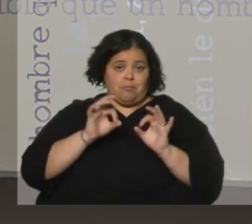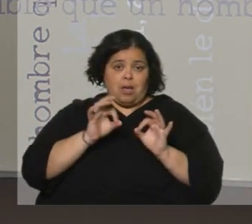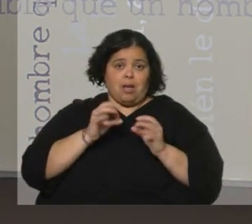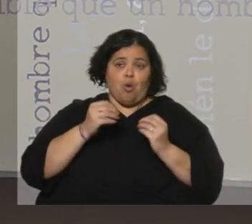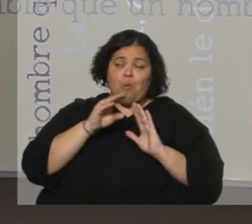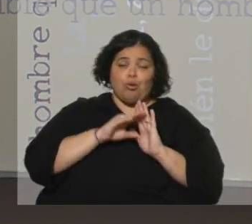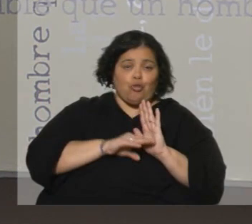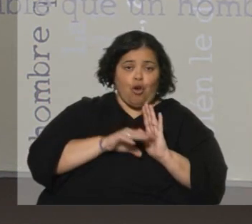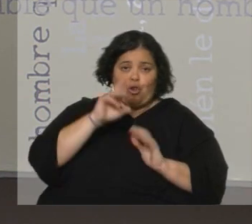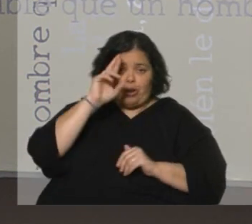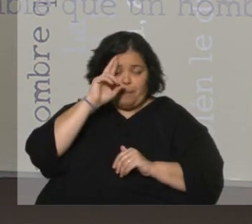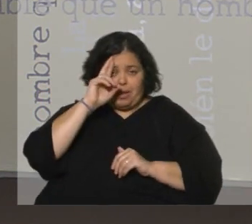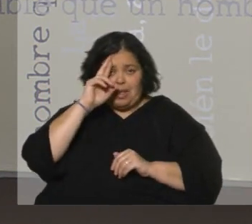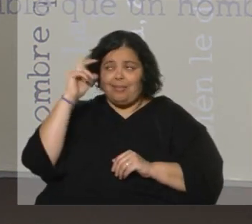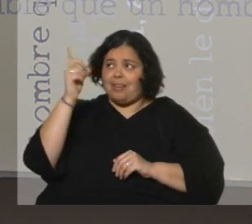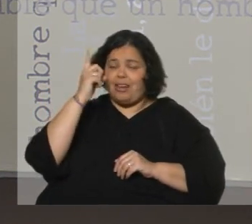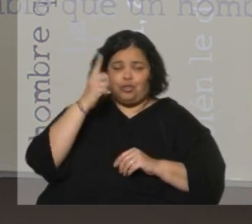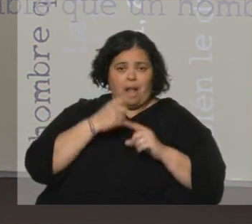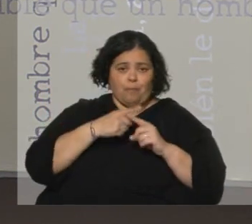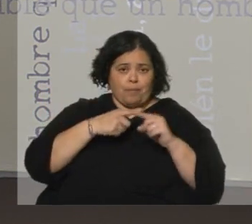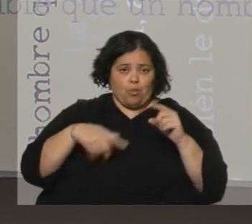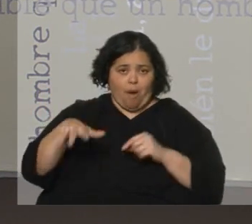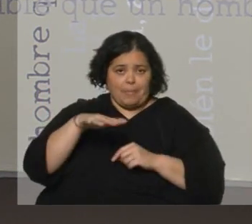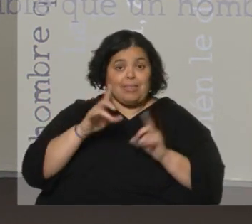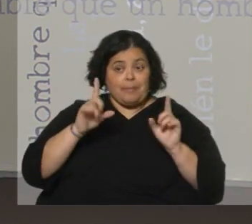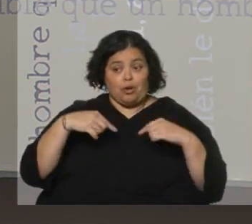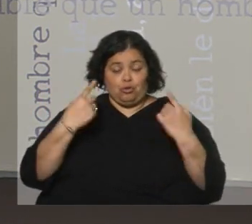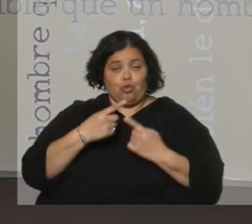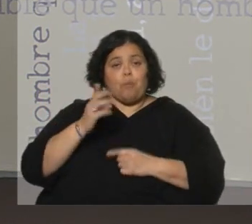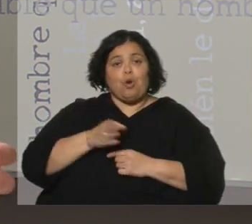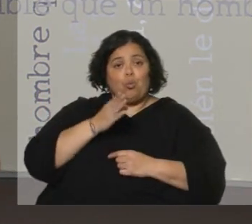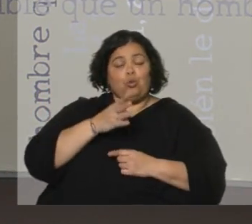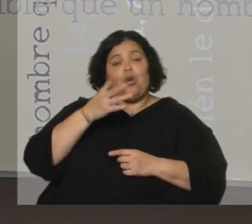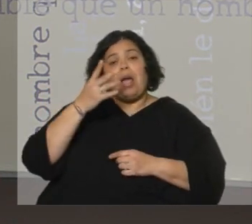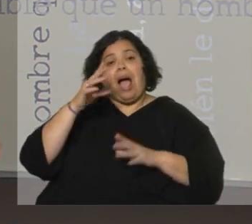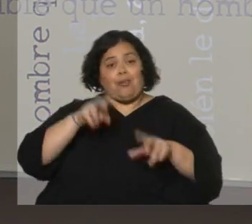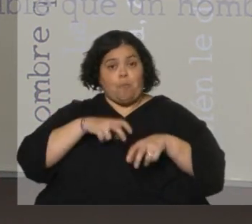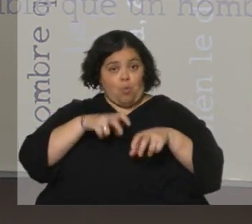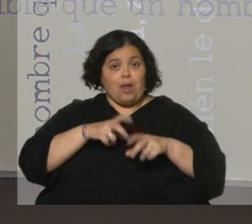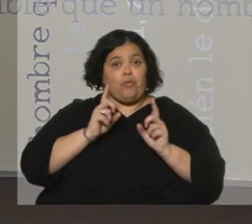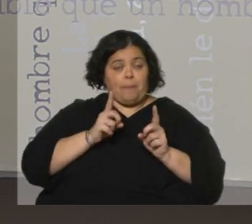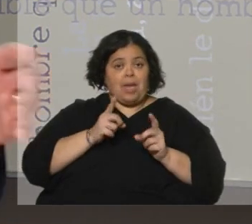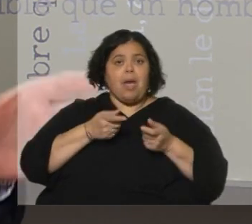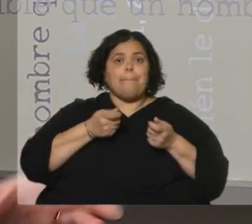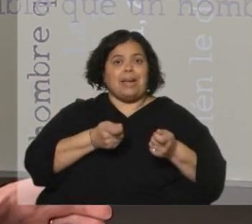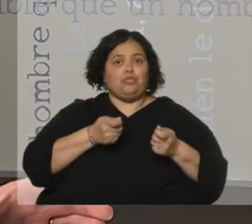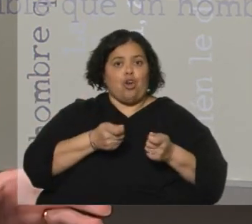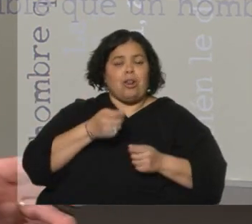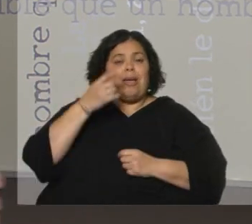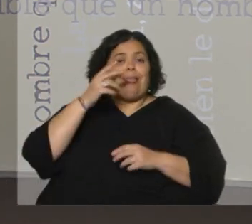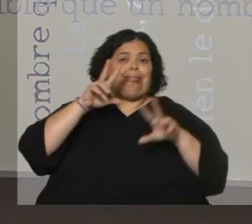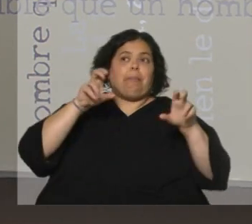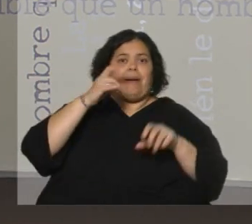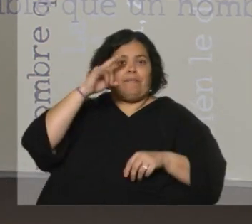protocolos que tenemos a nivel internacional y a su vez como productores agropecuarios vemos que hay una presión muy grande sobre el tema de las vacas sobre el tema de la producción de